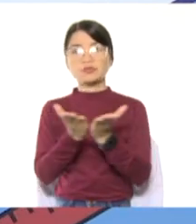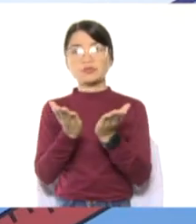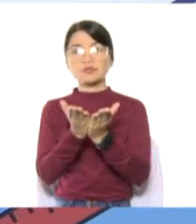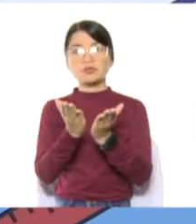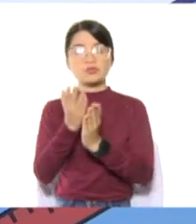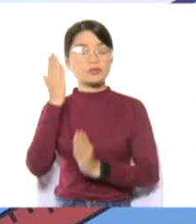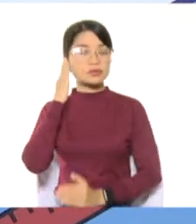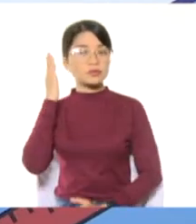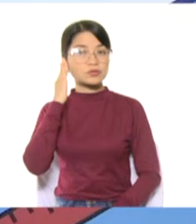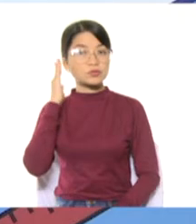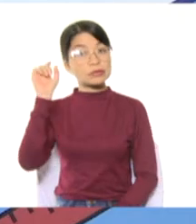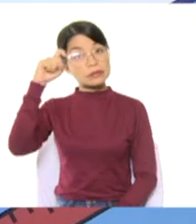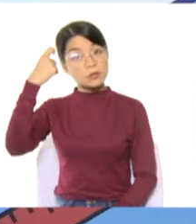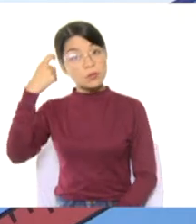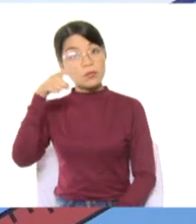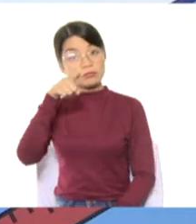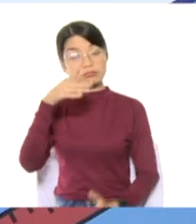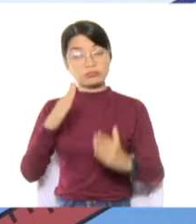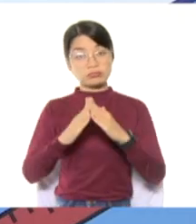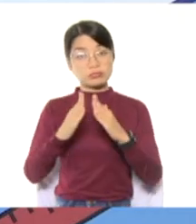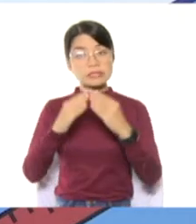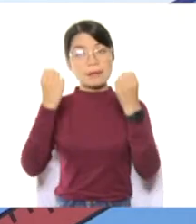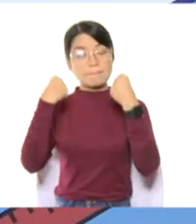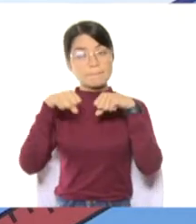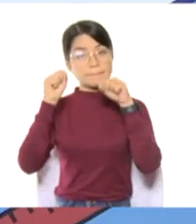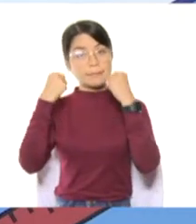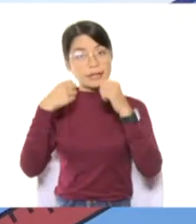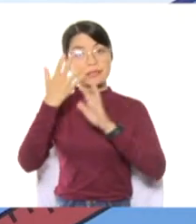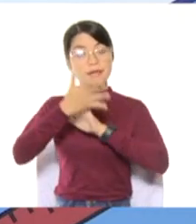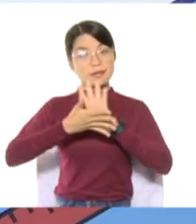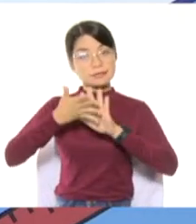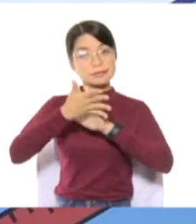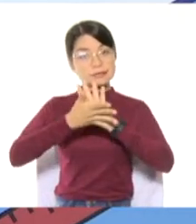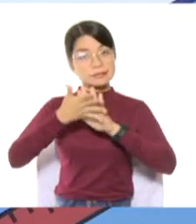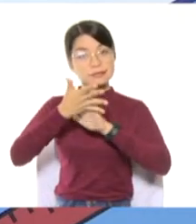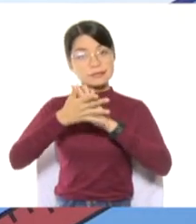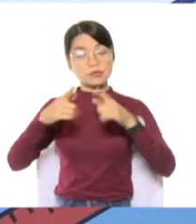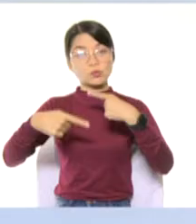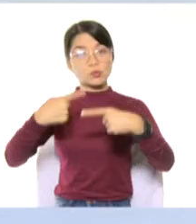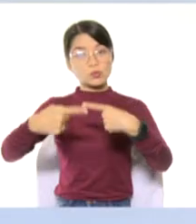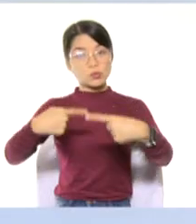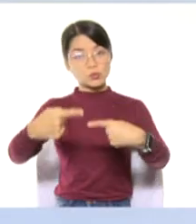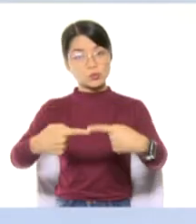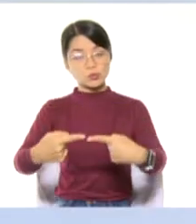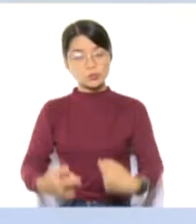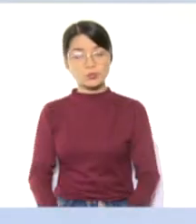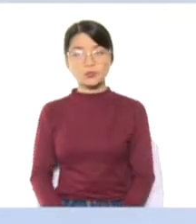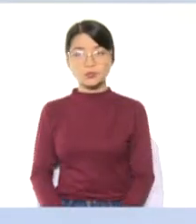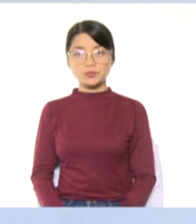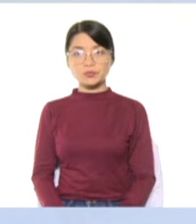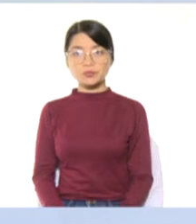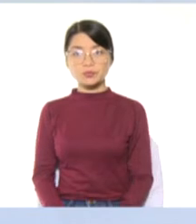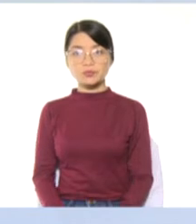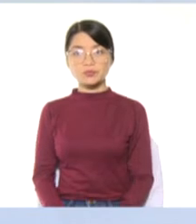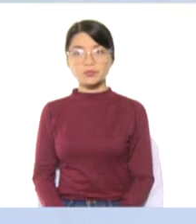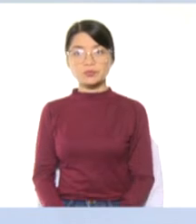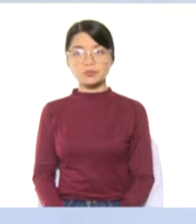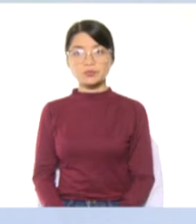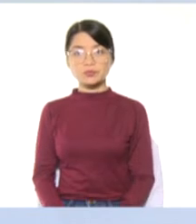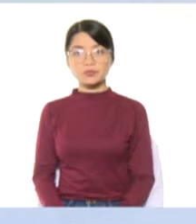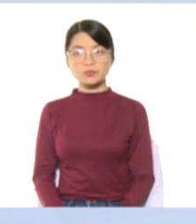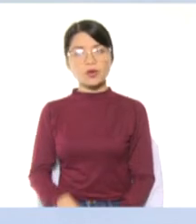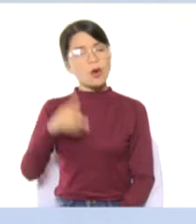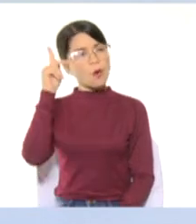casa practicar diariamente estas palabras claves en lengua de señas venezolana. Profe, ¿y qué tal eras tú en